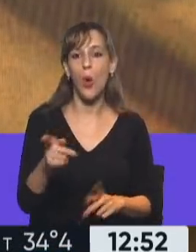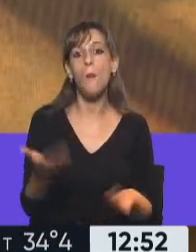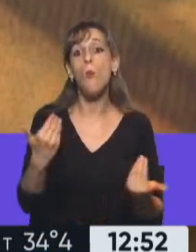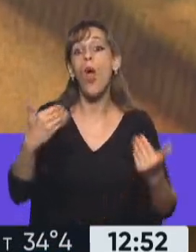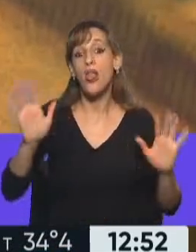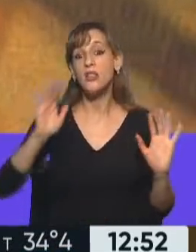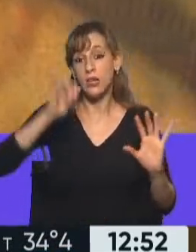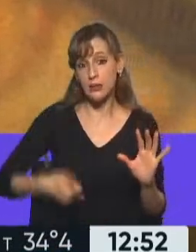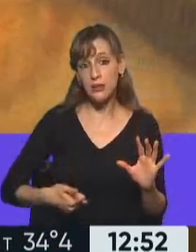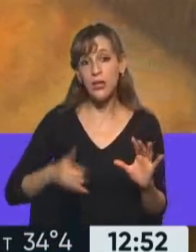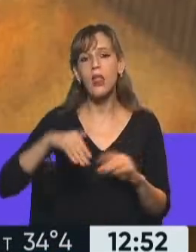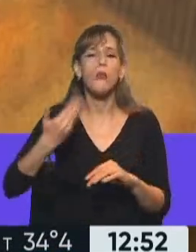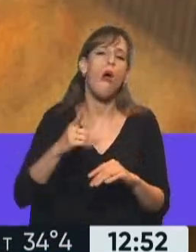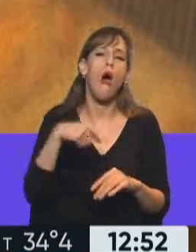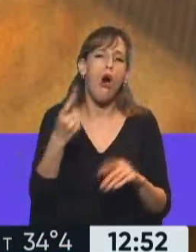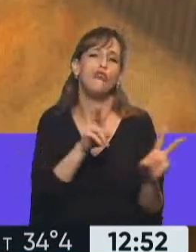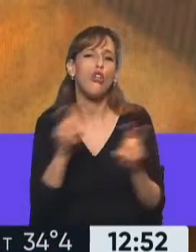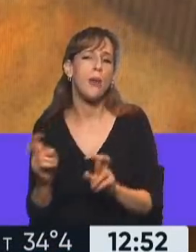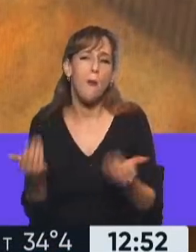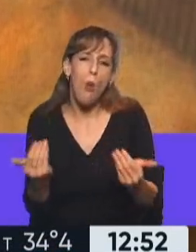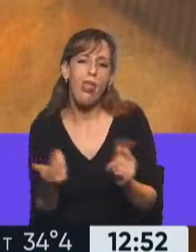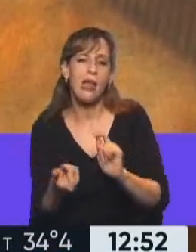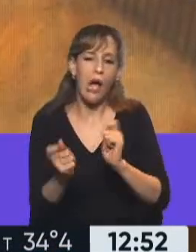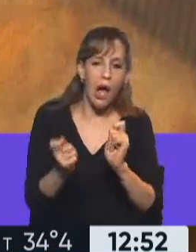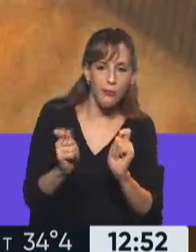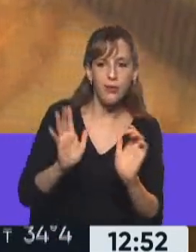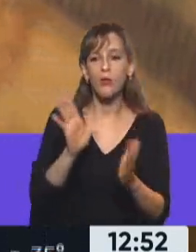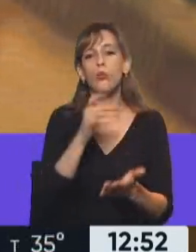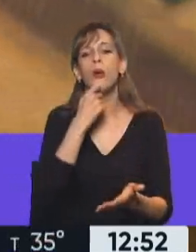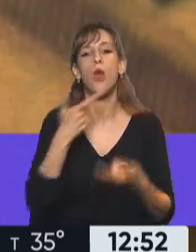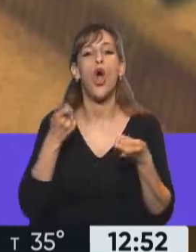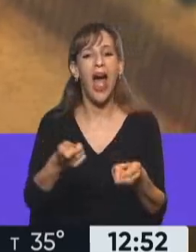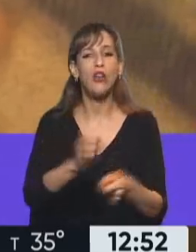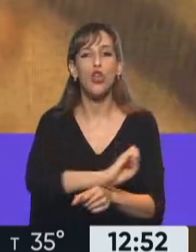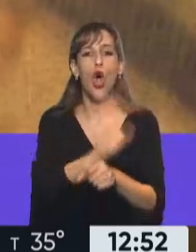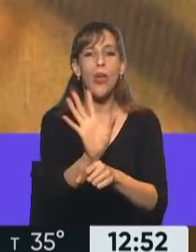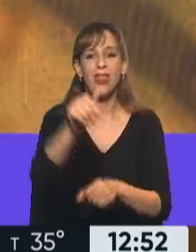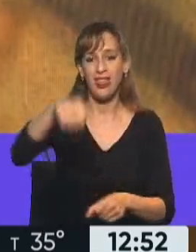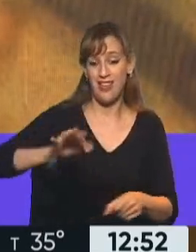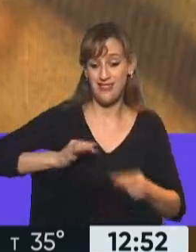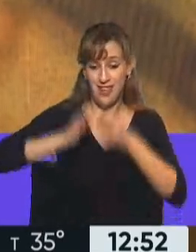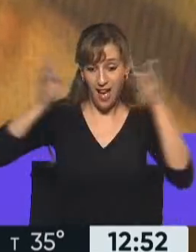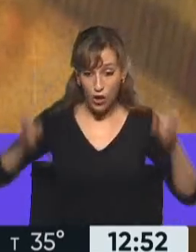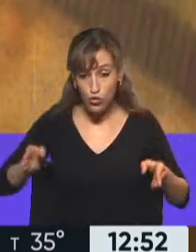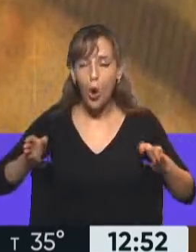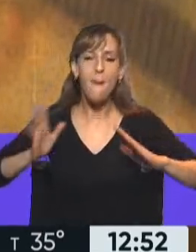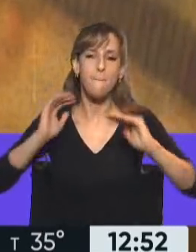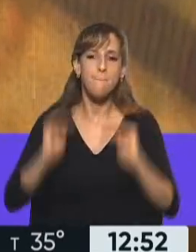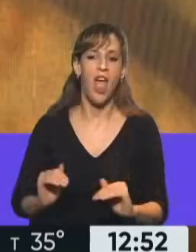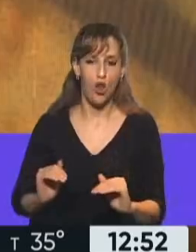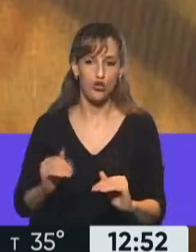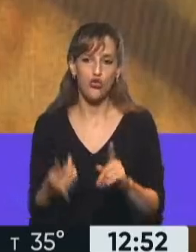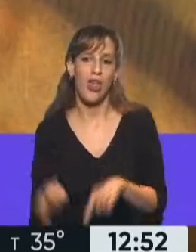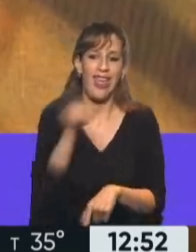Luego se pueden tocar algunas otras cosas. El gasto COVID se estima que va a ser menor en el 2022 a lo que ha sido en el 2021 desde